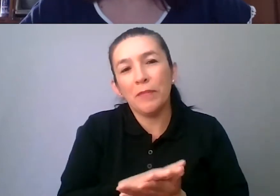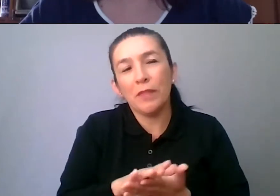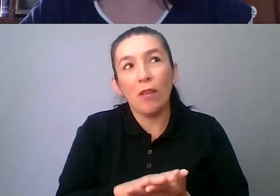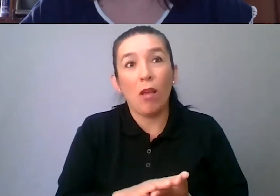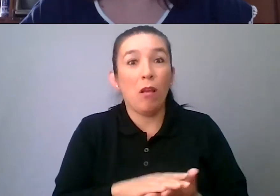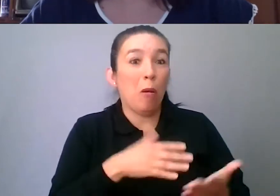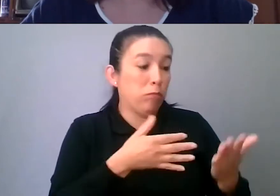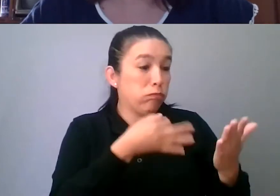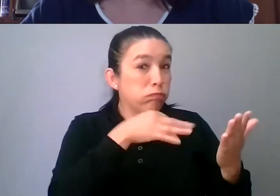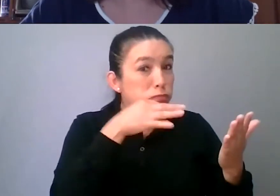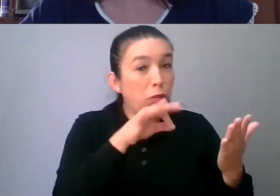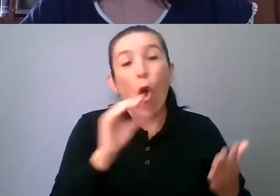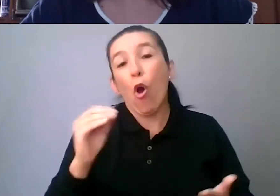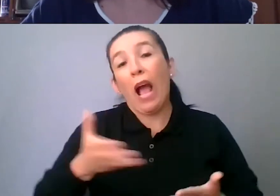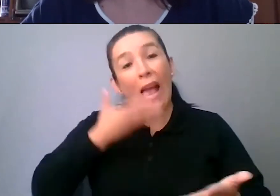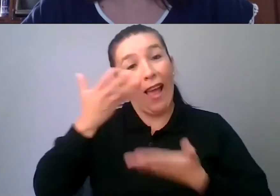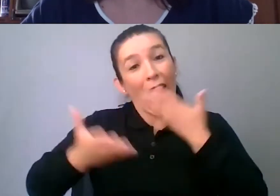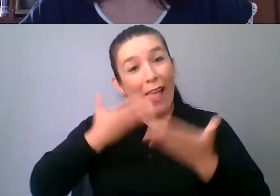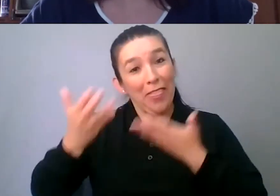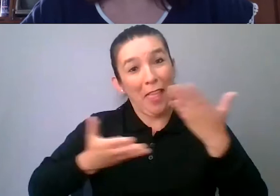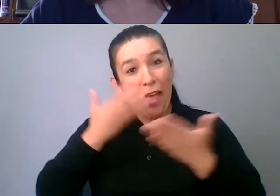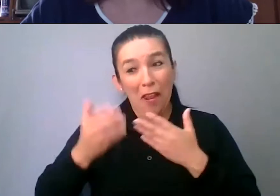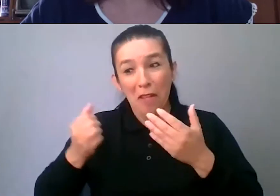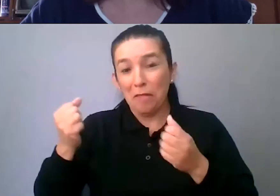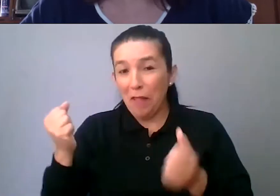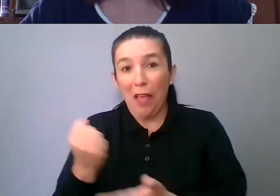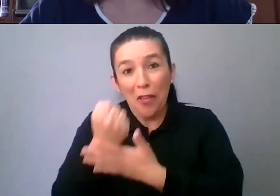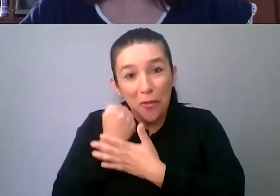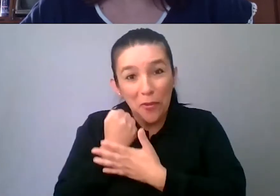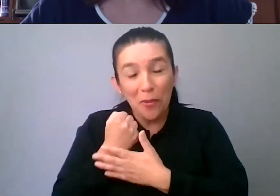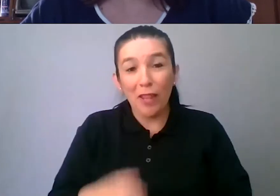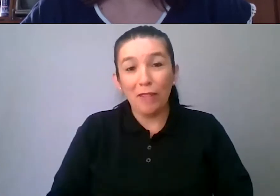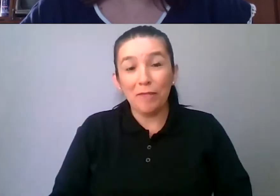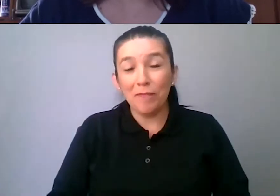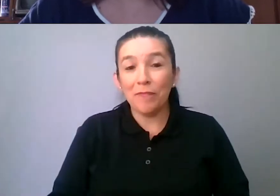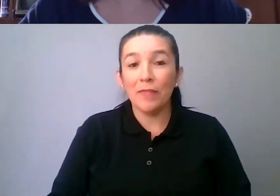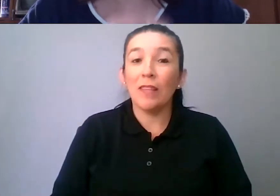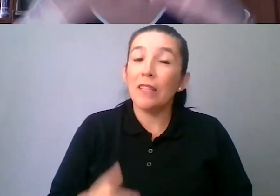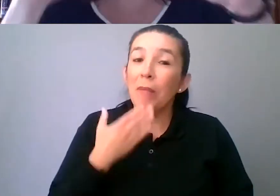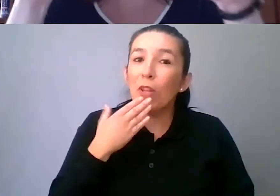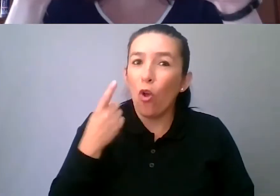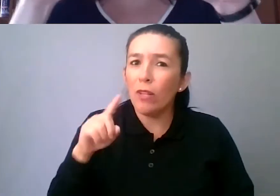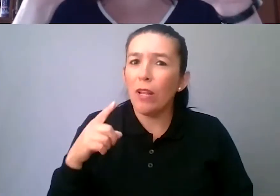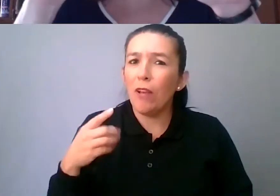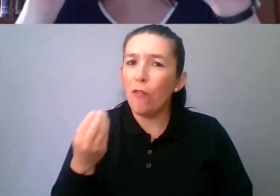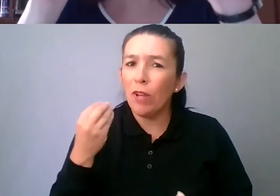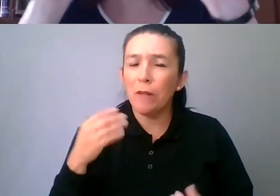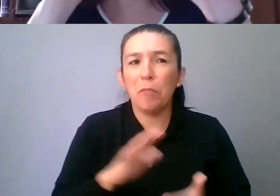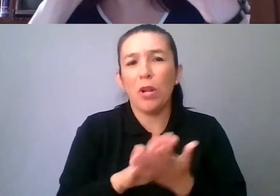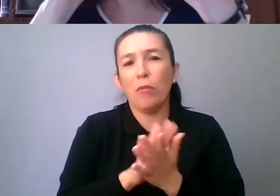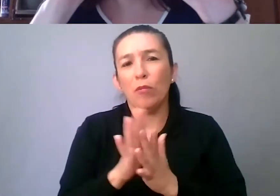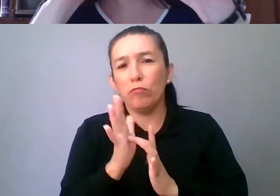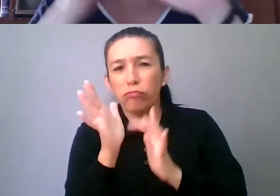relato o una canción, pero también ya lo que se diría como súper práctico, que es como, por ejemplo, hacer una figura